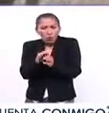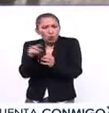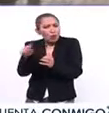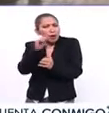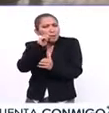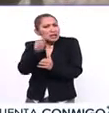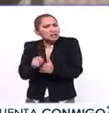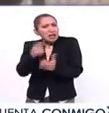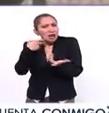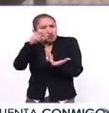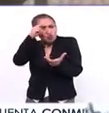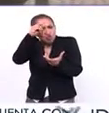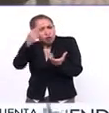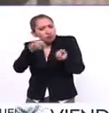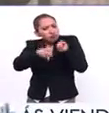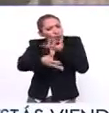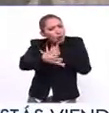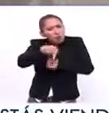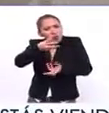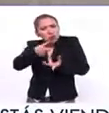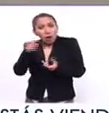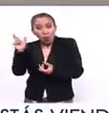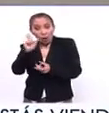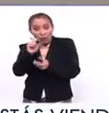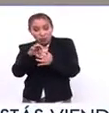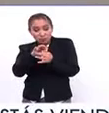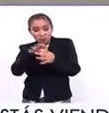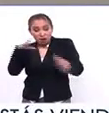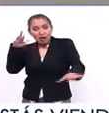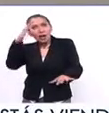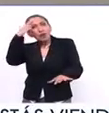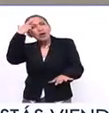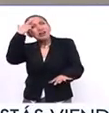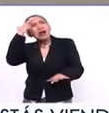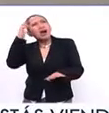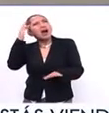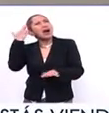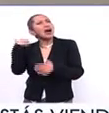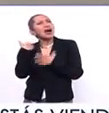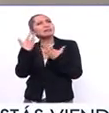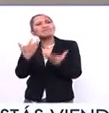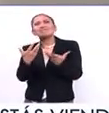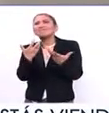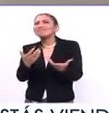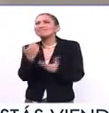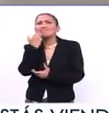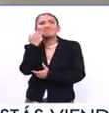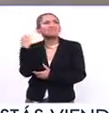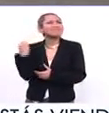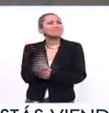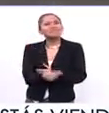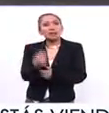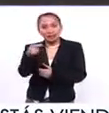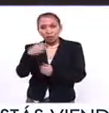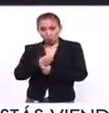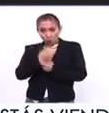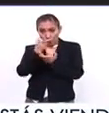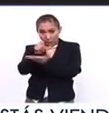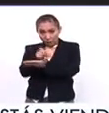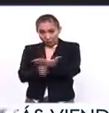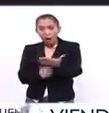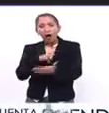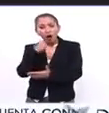eran amistades intelectuales también, en el momento del recuerdo se convierten en una idealización, ¿no? ¿Hay un poema entonces? Hay